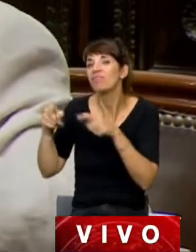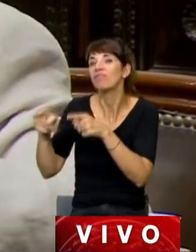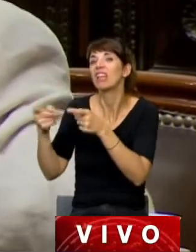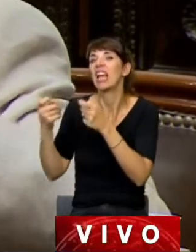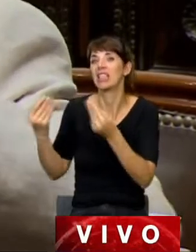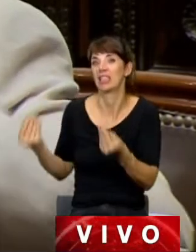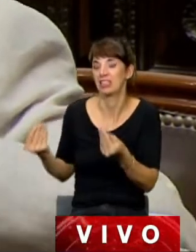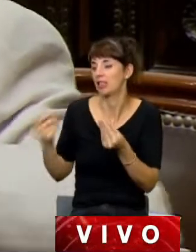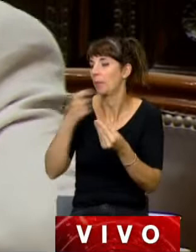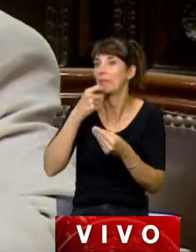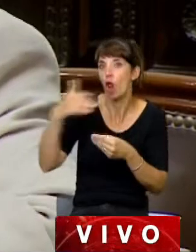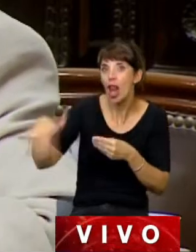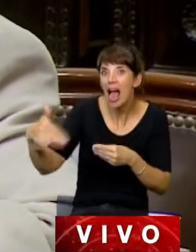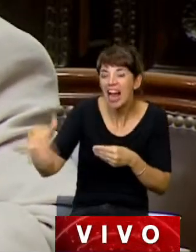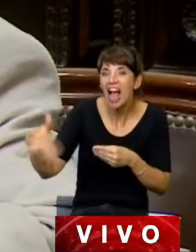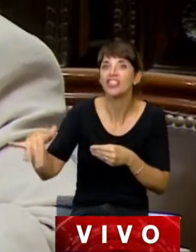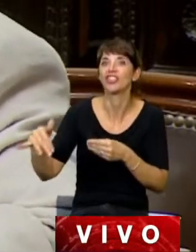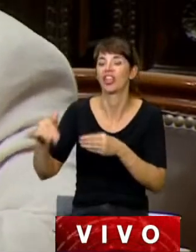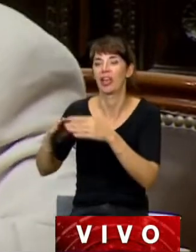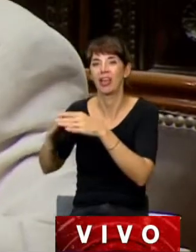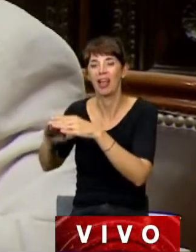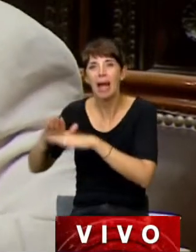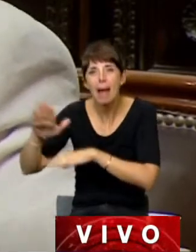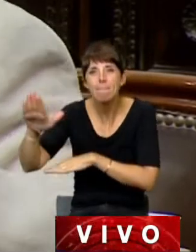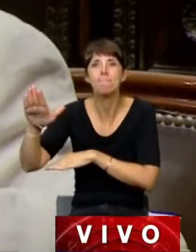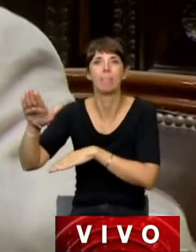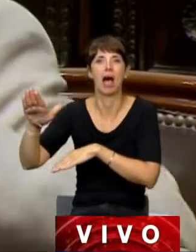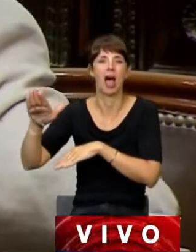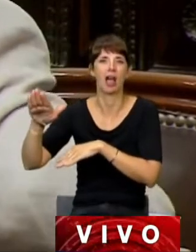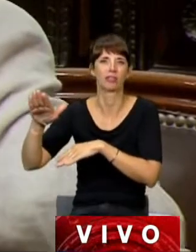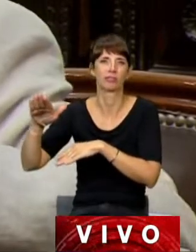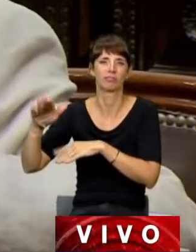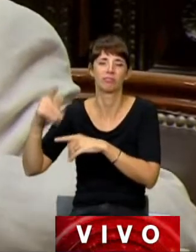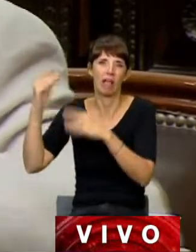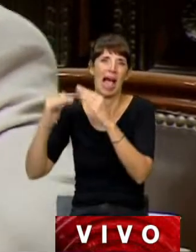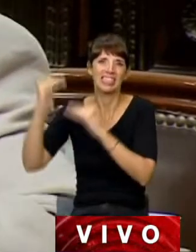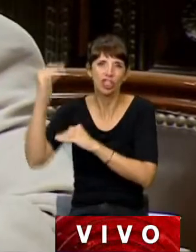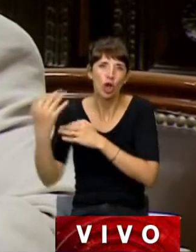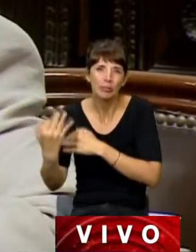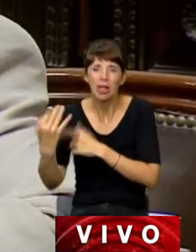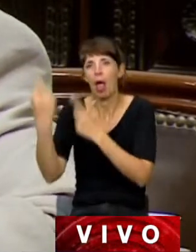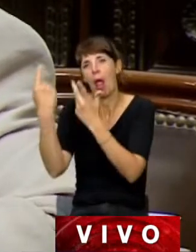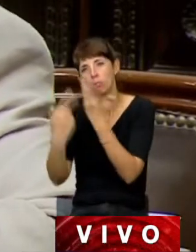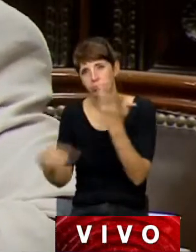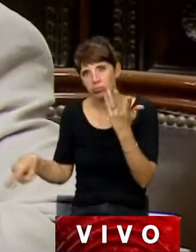confrontar tanto en la vía pública como en los edificios. Esto por lo menos como un señalamiento